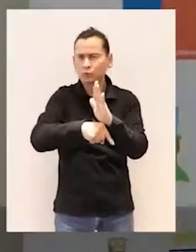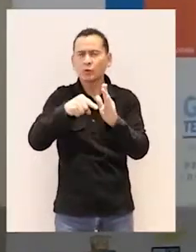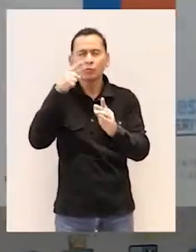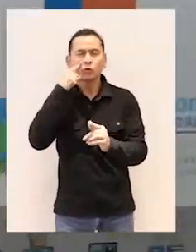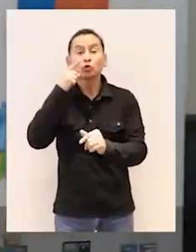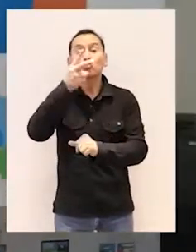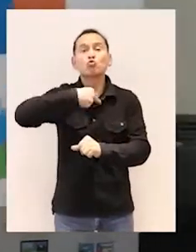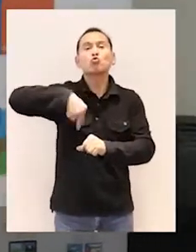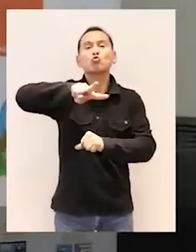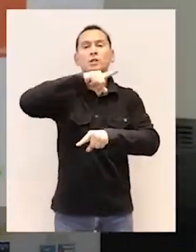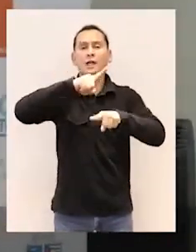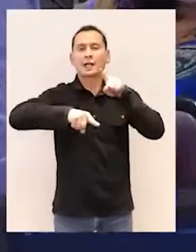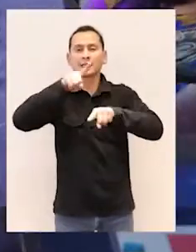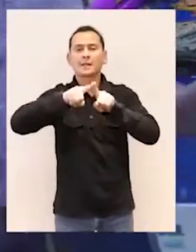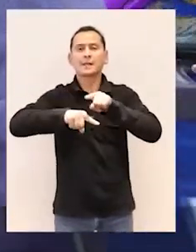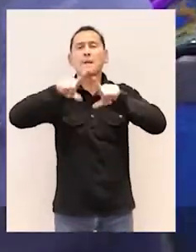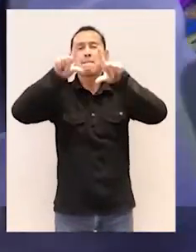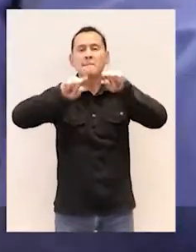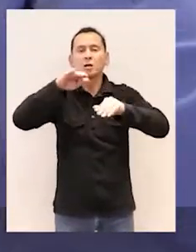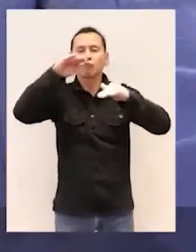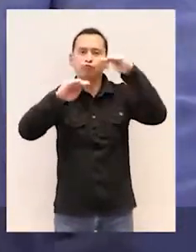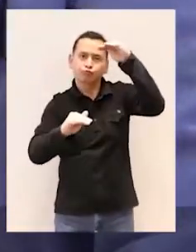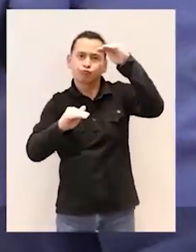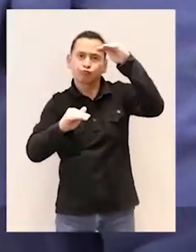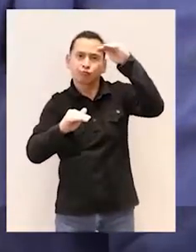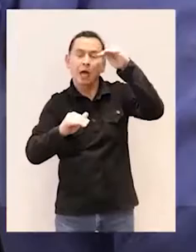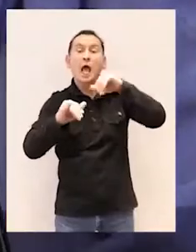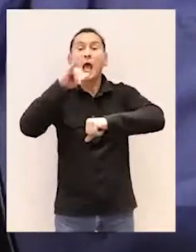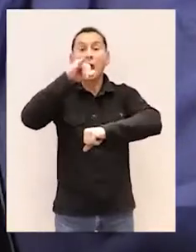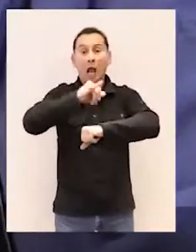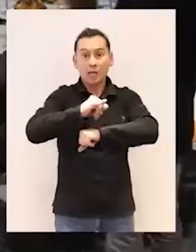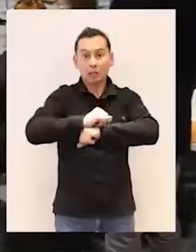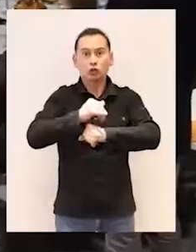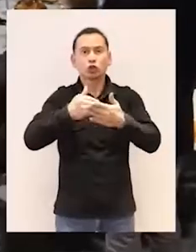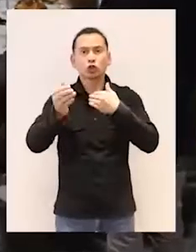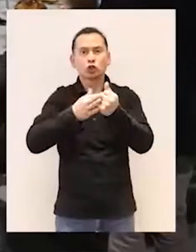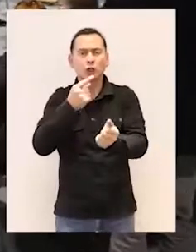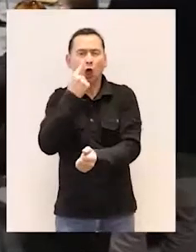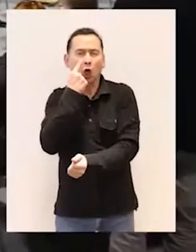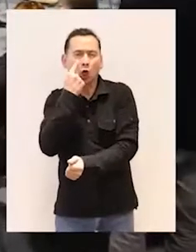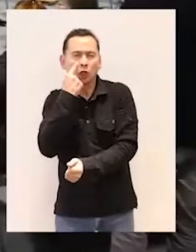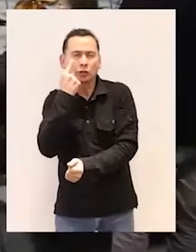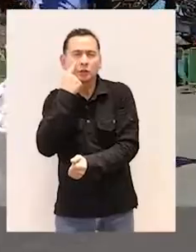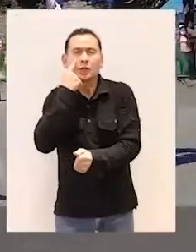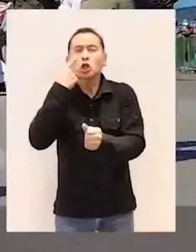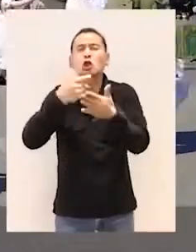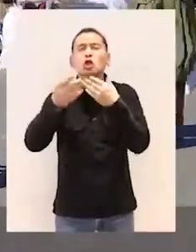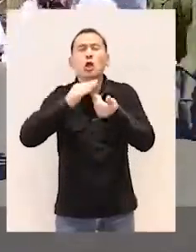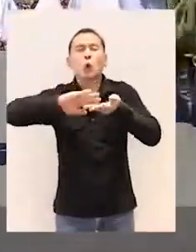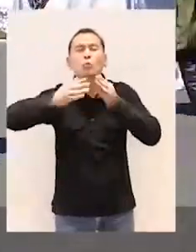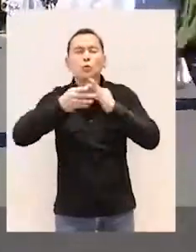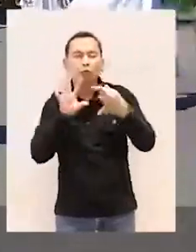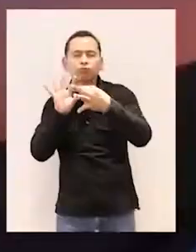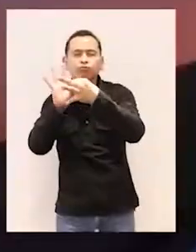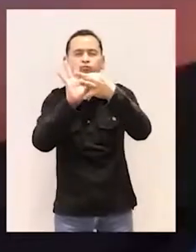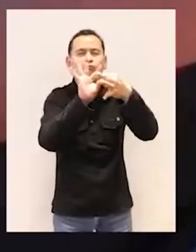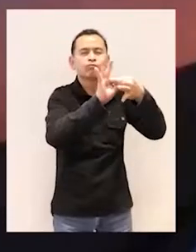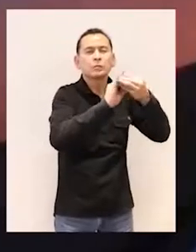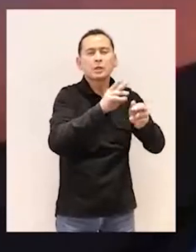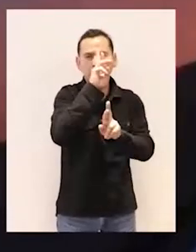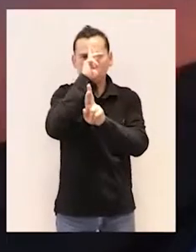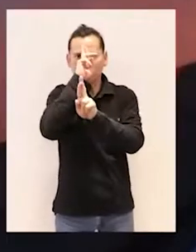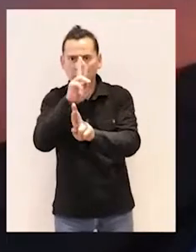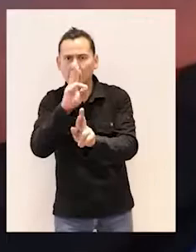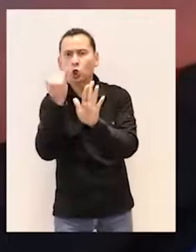profundamente por hacer de nuestra tierra una menos desigual. Un Aysén donde el conocimiento se genere desde las comunidades, con respeto